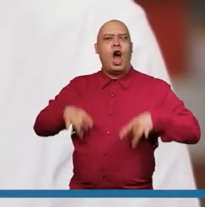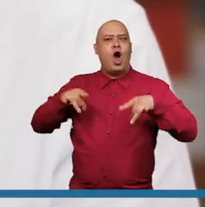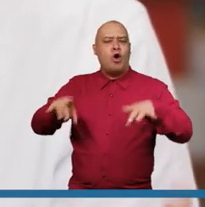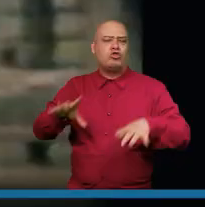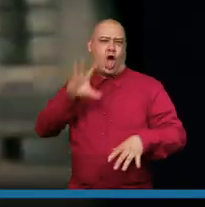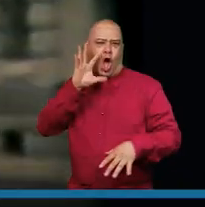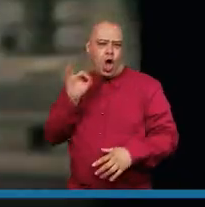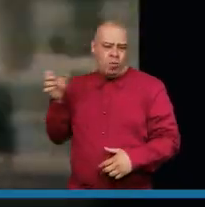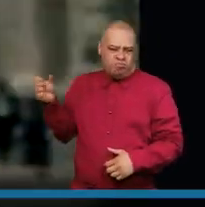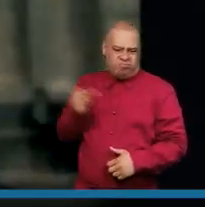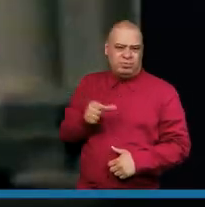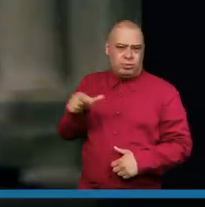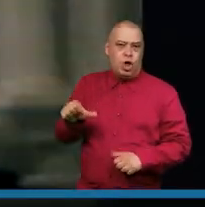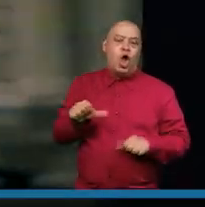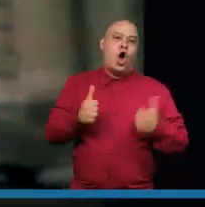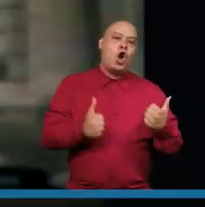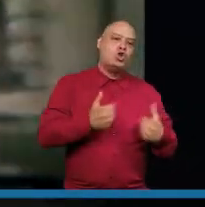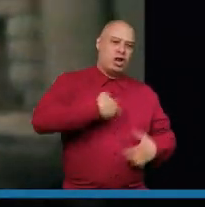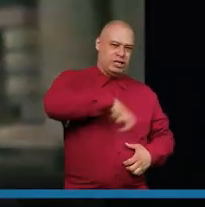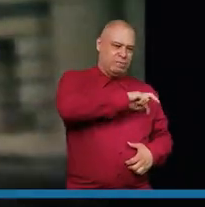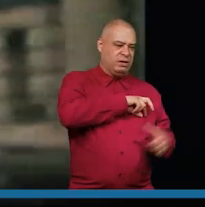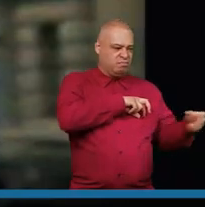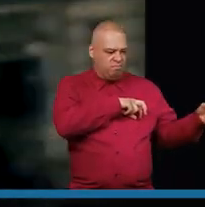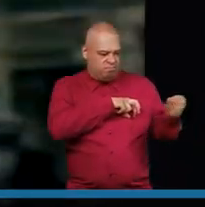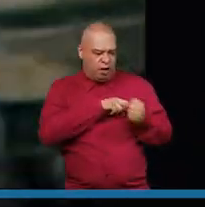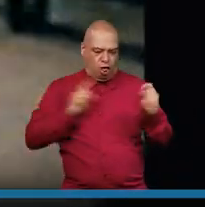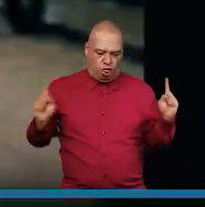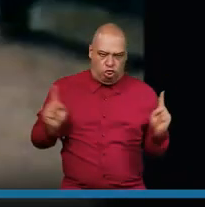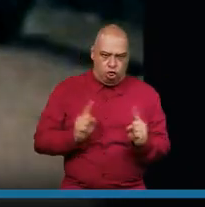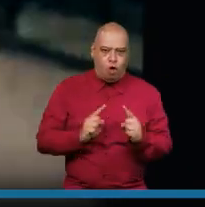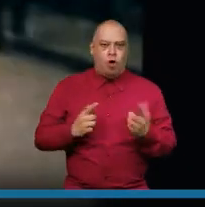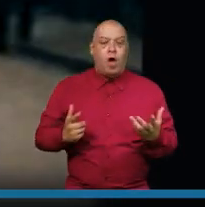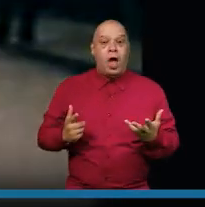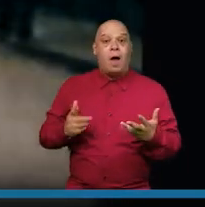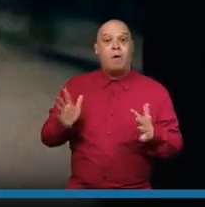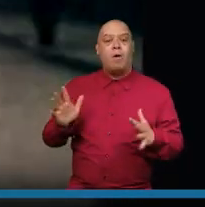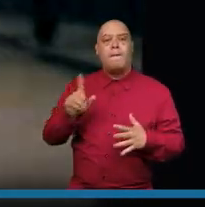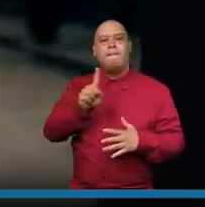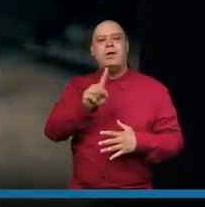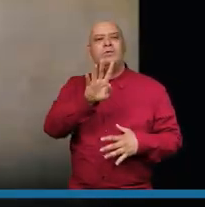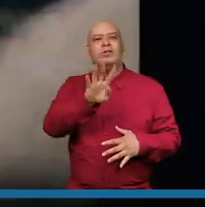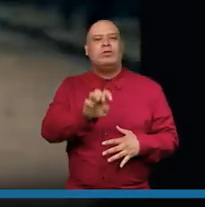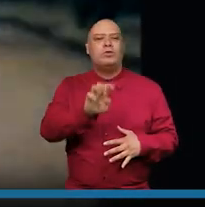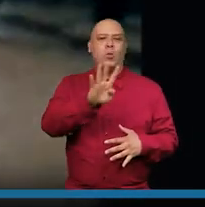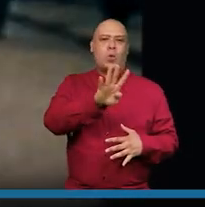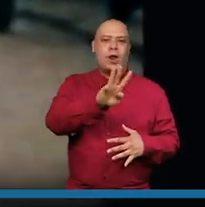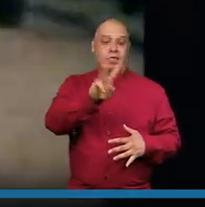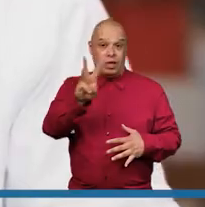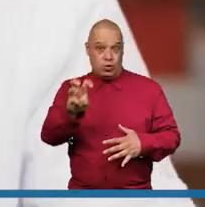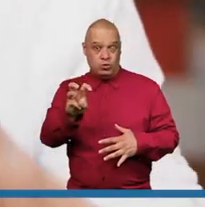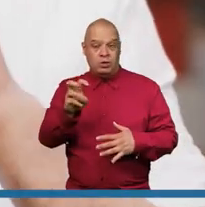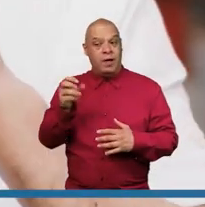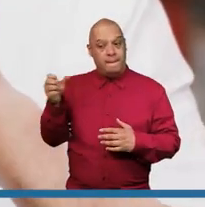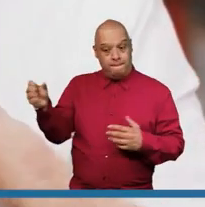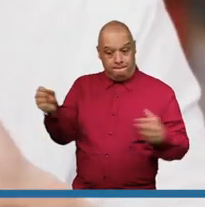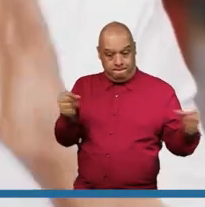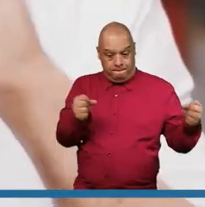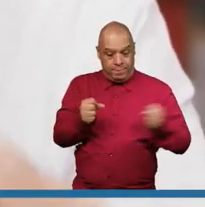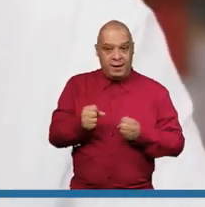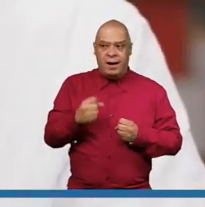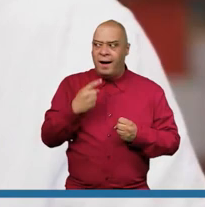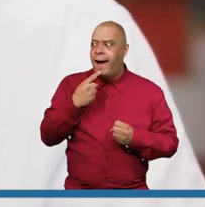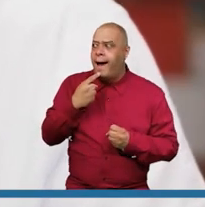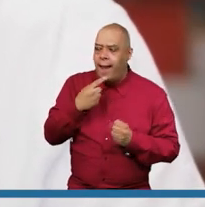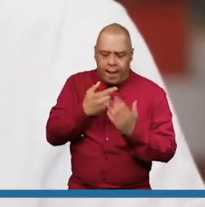austriaco, Paul Wiener, y otro catalán, José Luis Ser, que fue contratado en el 48, se dijo, no